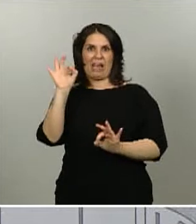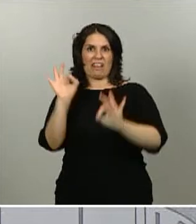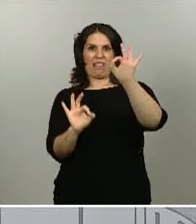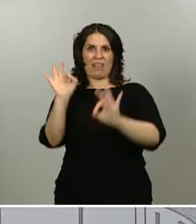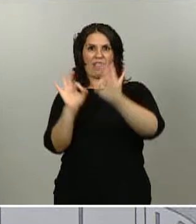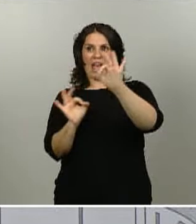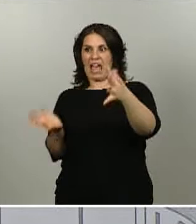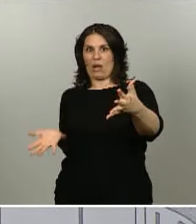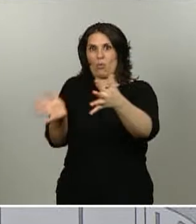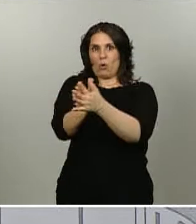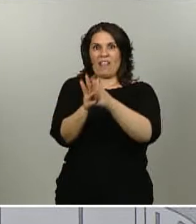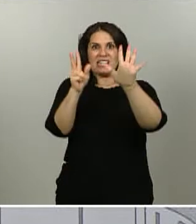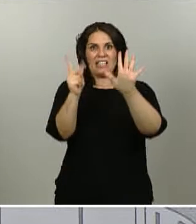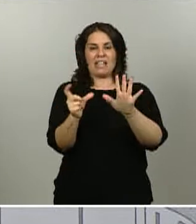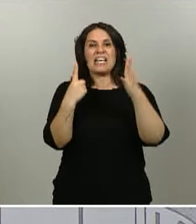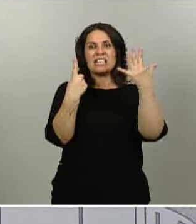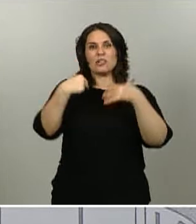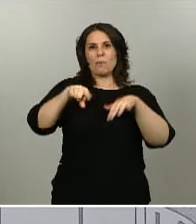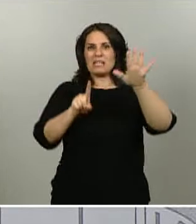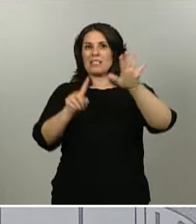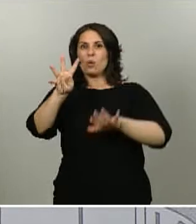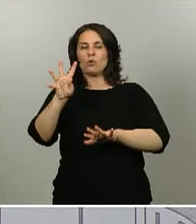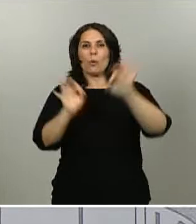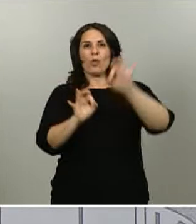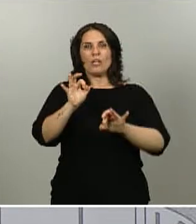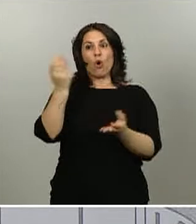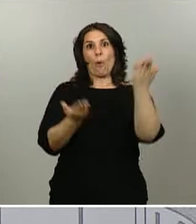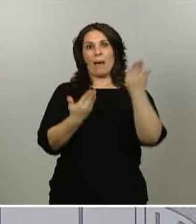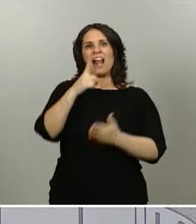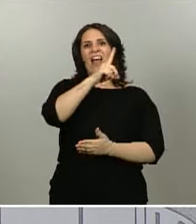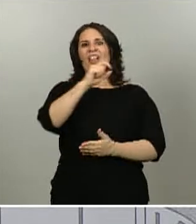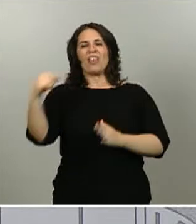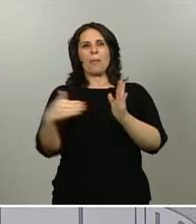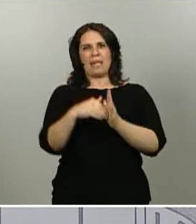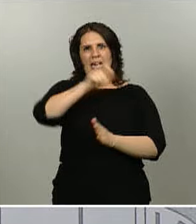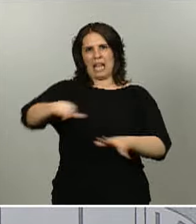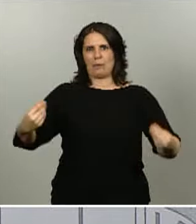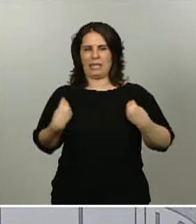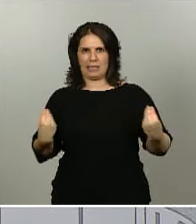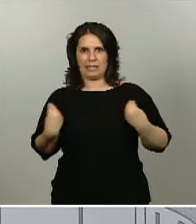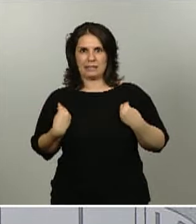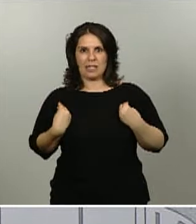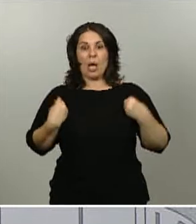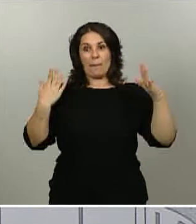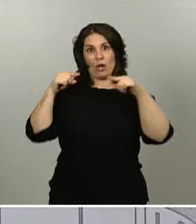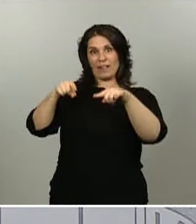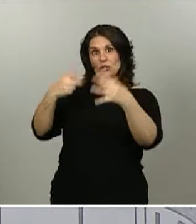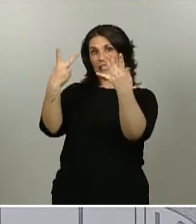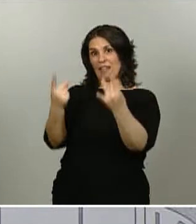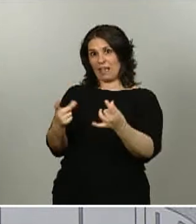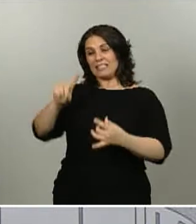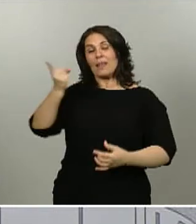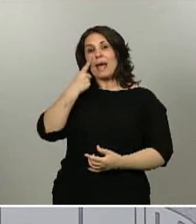de 6,64 por 100.000. Pero muchos de estos diagnosticados en estos últimos 7 días habían iniciado